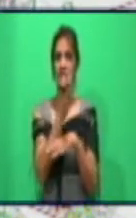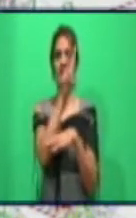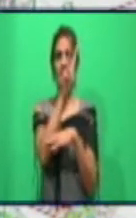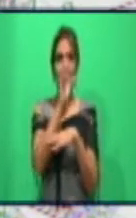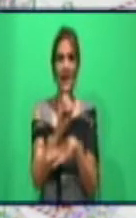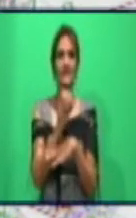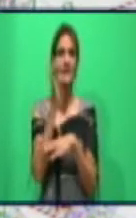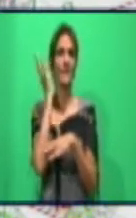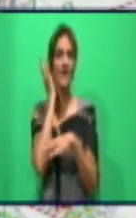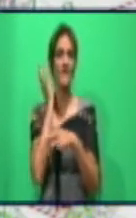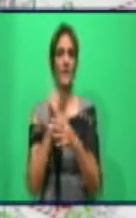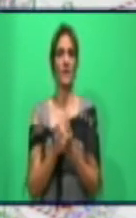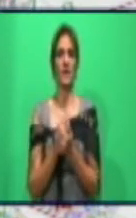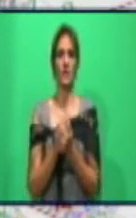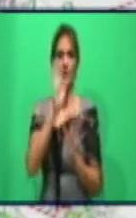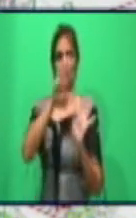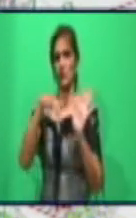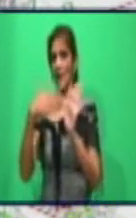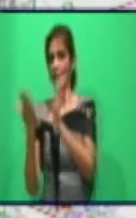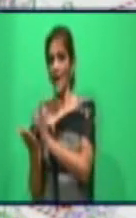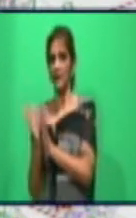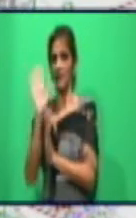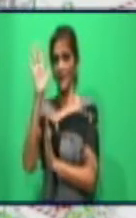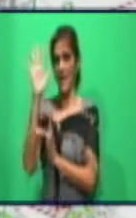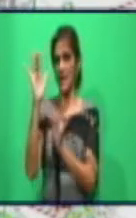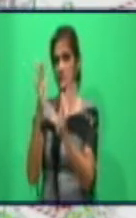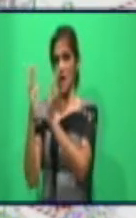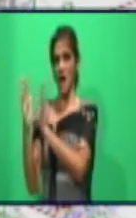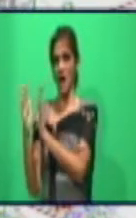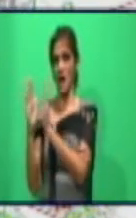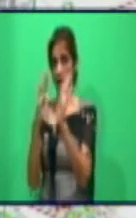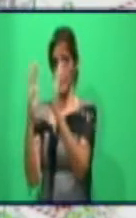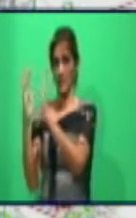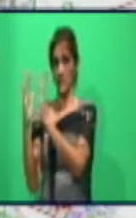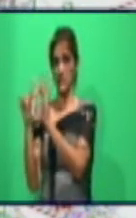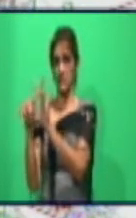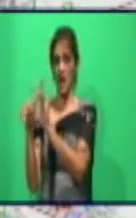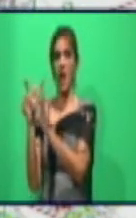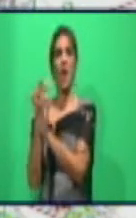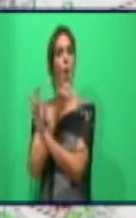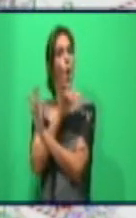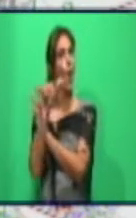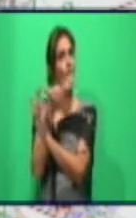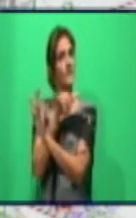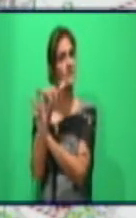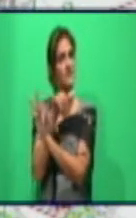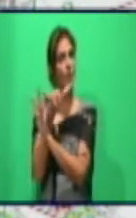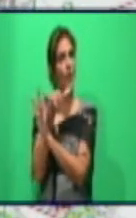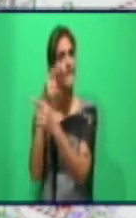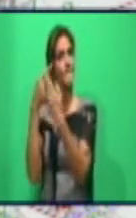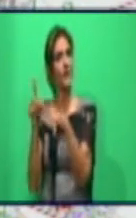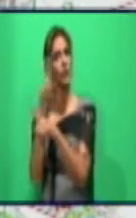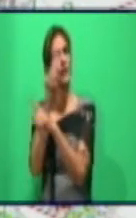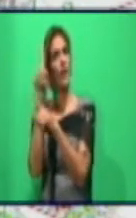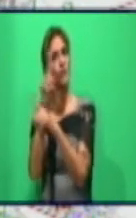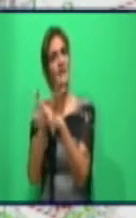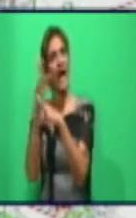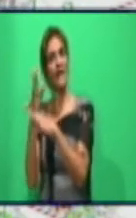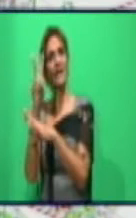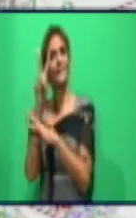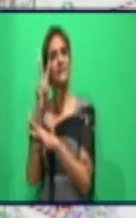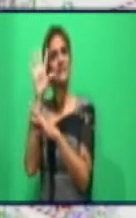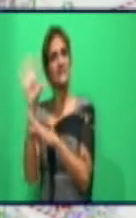al lado derecho es lo mismo pero pero hasta entre el 11 y el 25 de